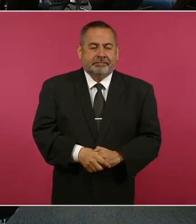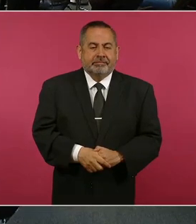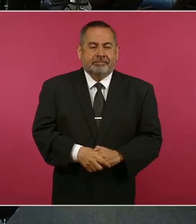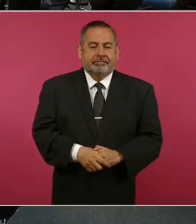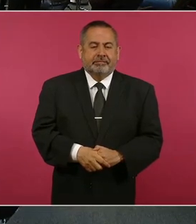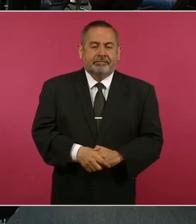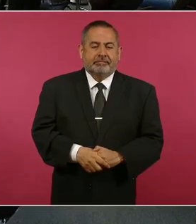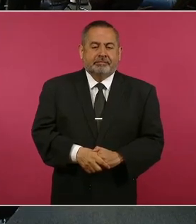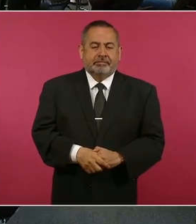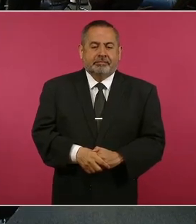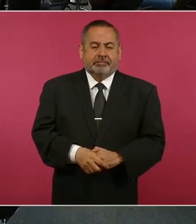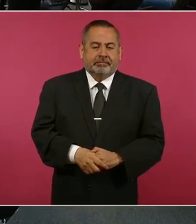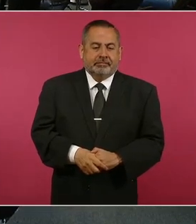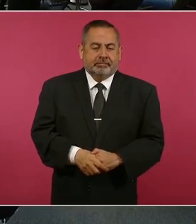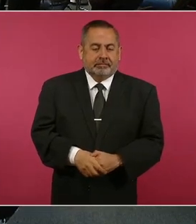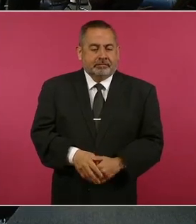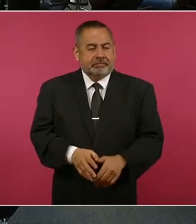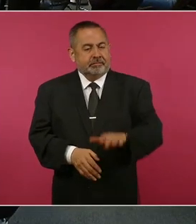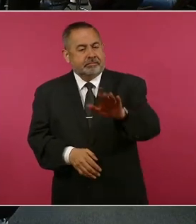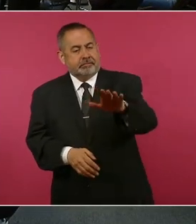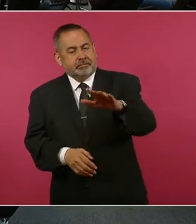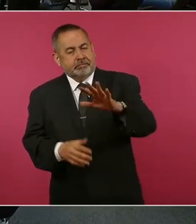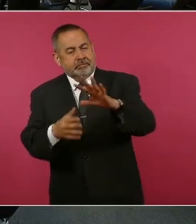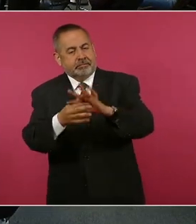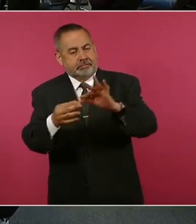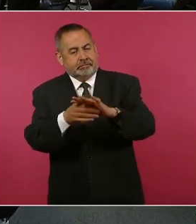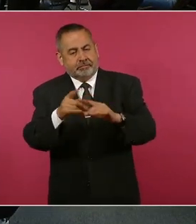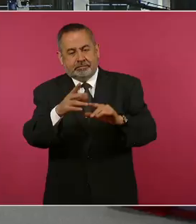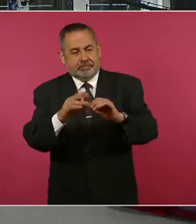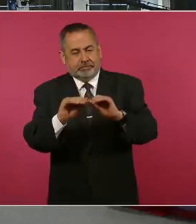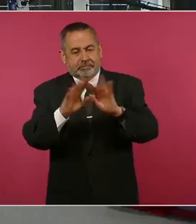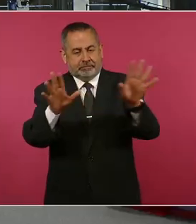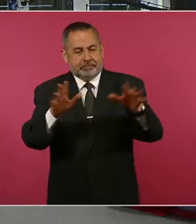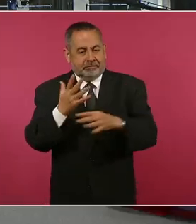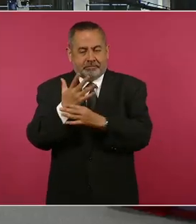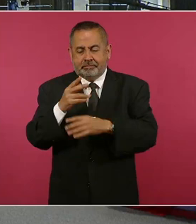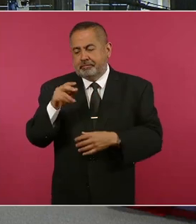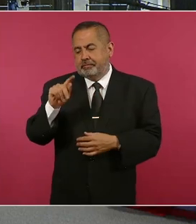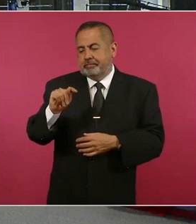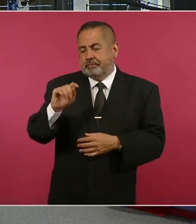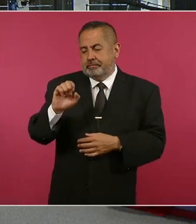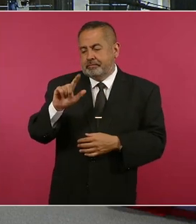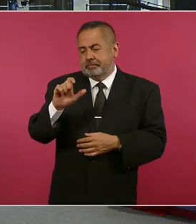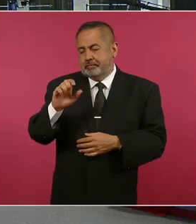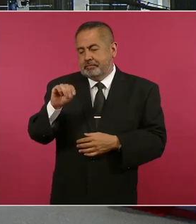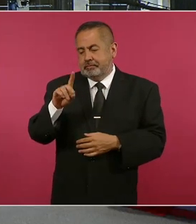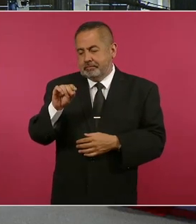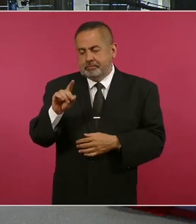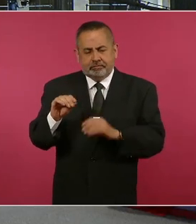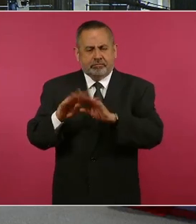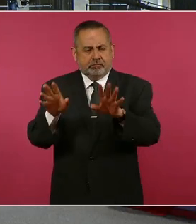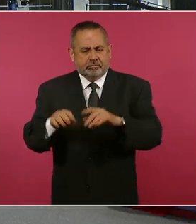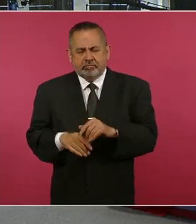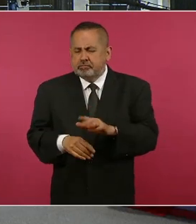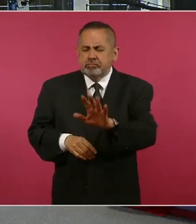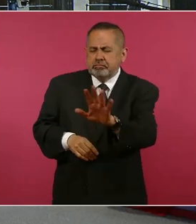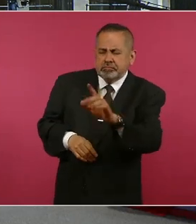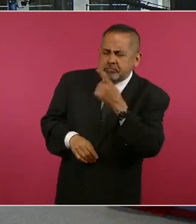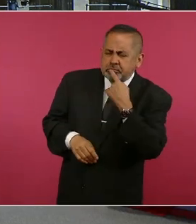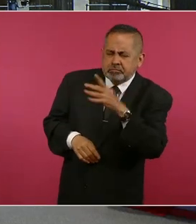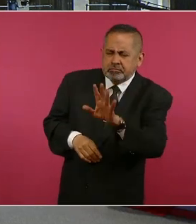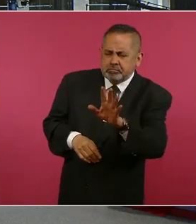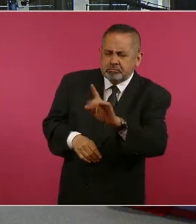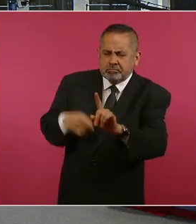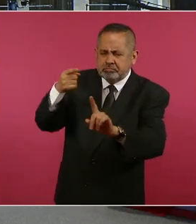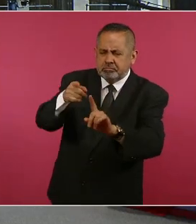Señor presidente, pero ahí precisamente en el artículo está diciendo claramente que Noticias Telemundo no publicó eso, no, y que no, es falso. No, a lo que me